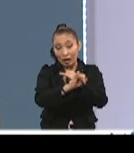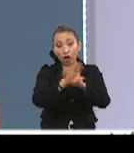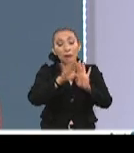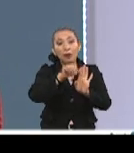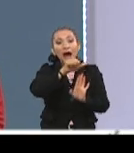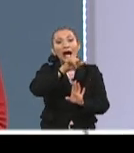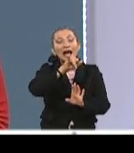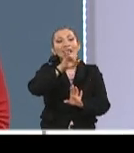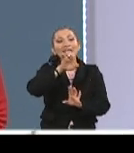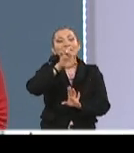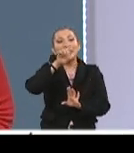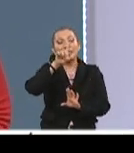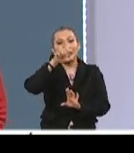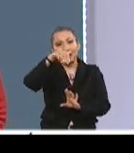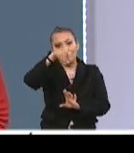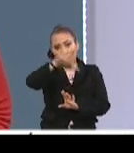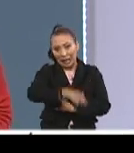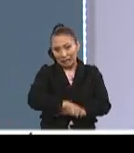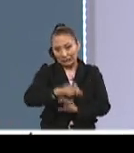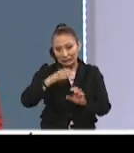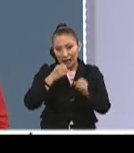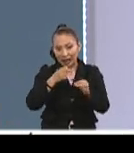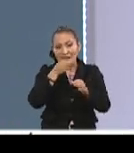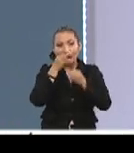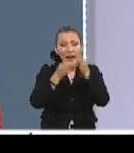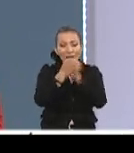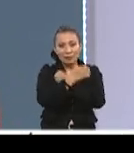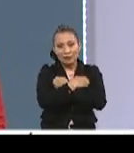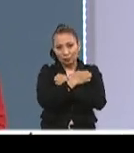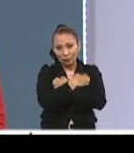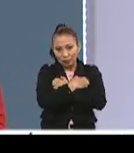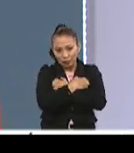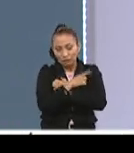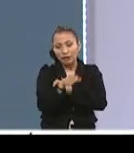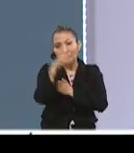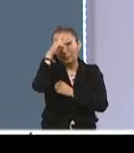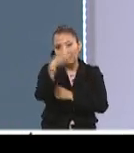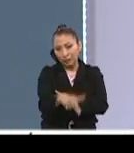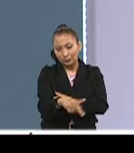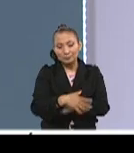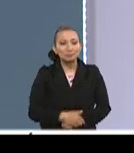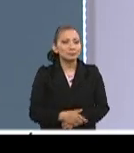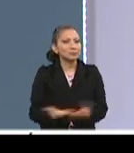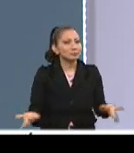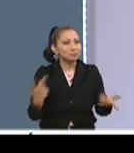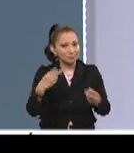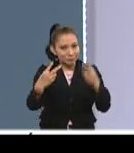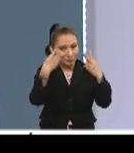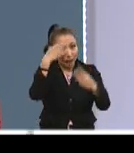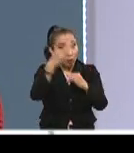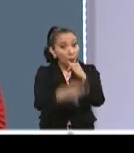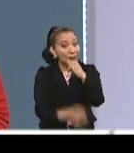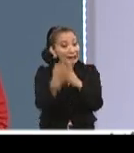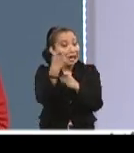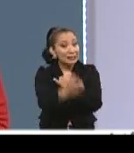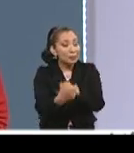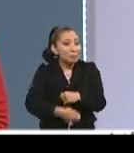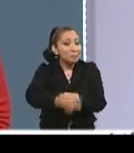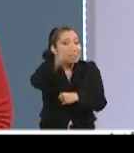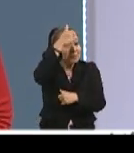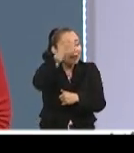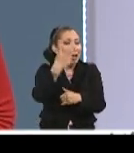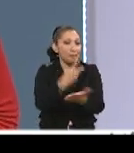como AEDMX, las siglas de la Agencia Informativa de Educación de México. No dejen de ver el final de este